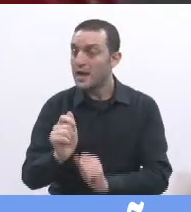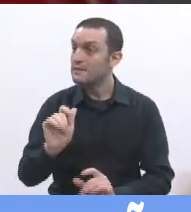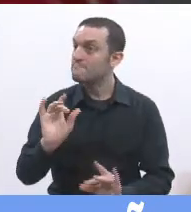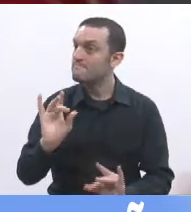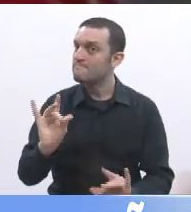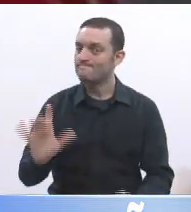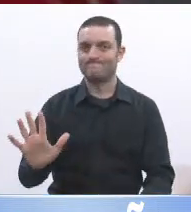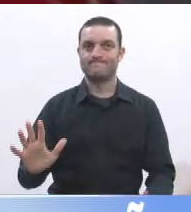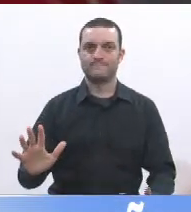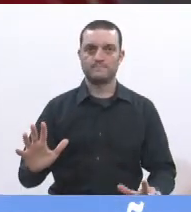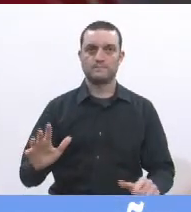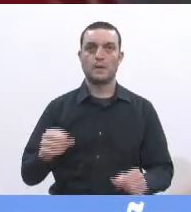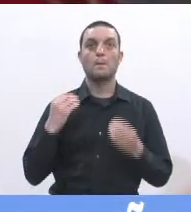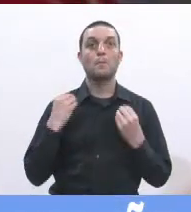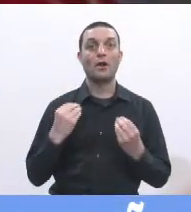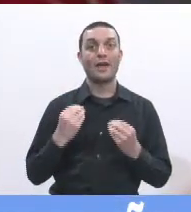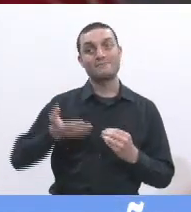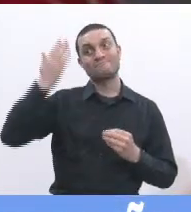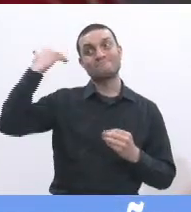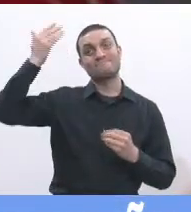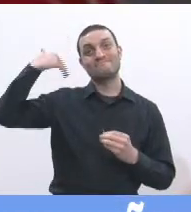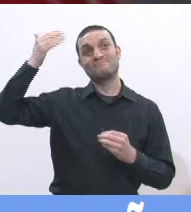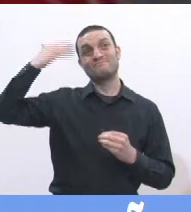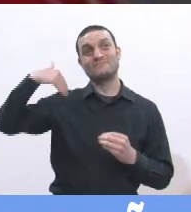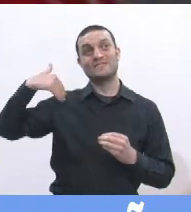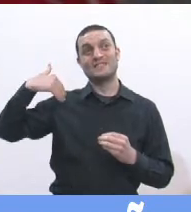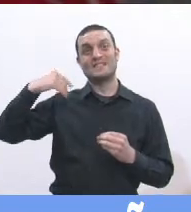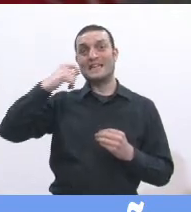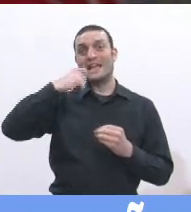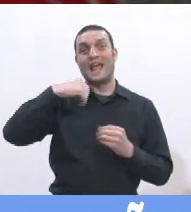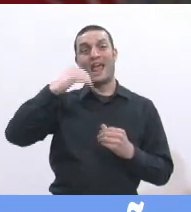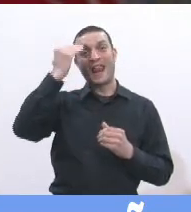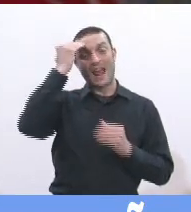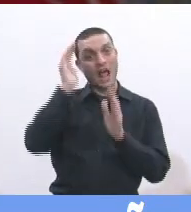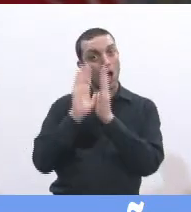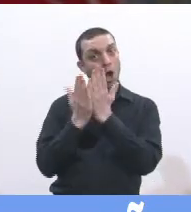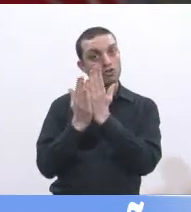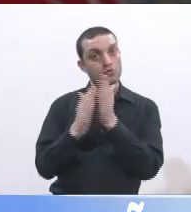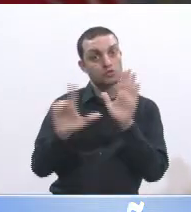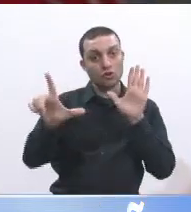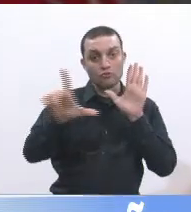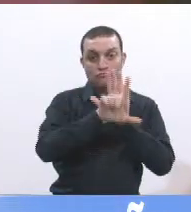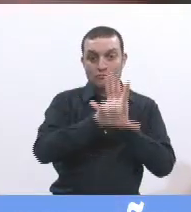que en historia se hizo, porque lo que se sanciona en la Constitución es una ley